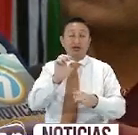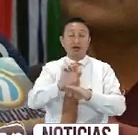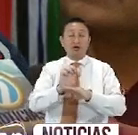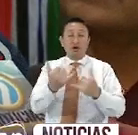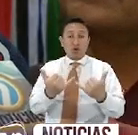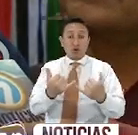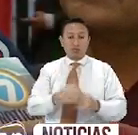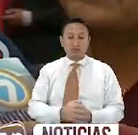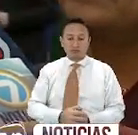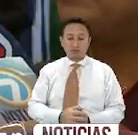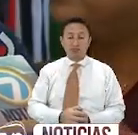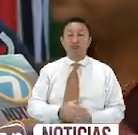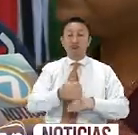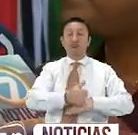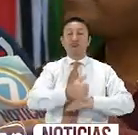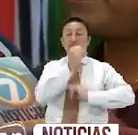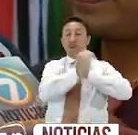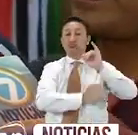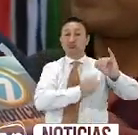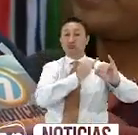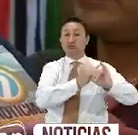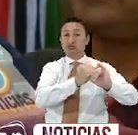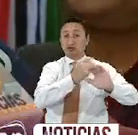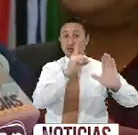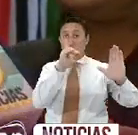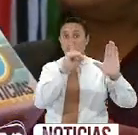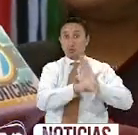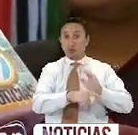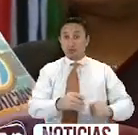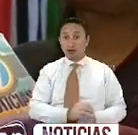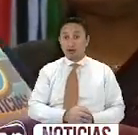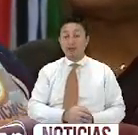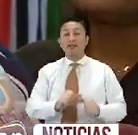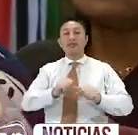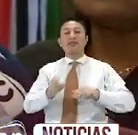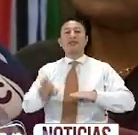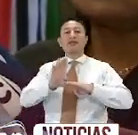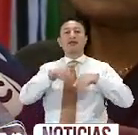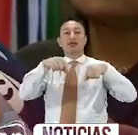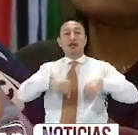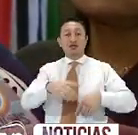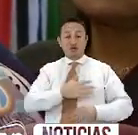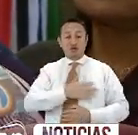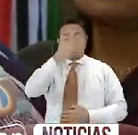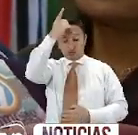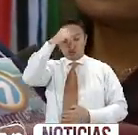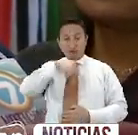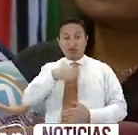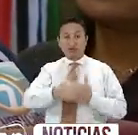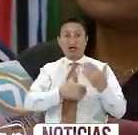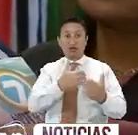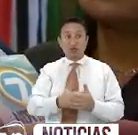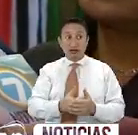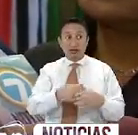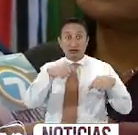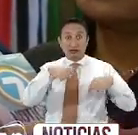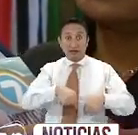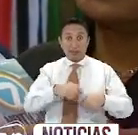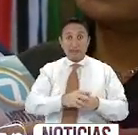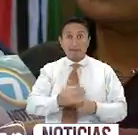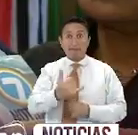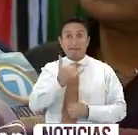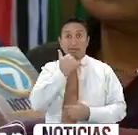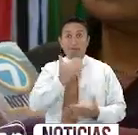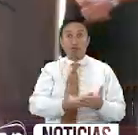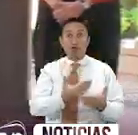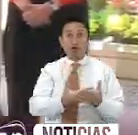enfrentando ante tribunales internacionales acusaciones y por lo tanto el Parlamento no puede tomar una decisión que luego pueda ser tomada como prueba en